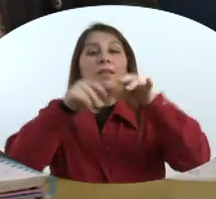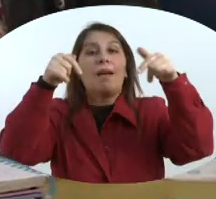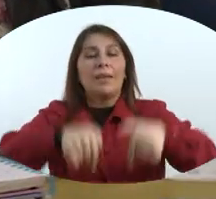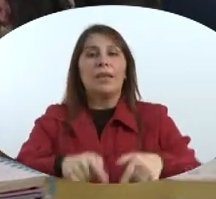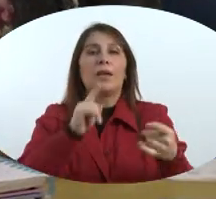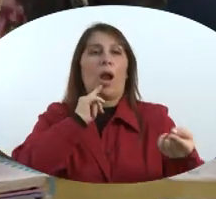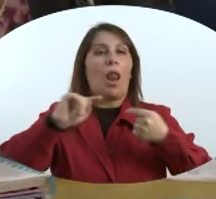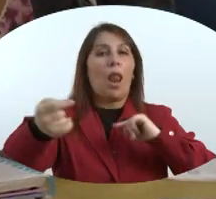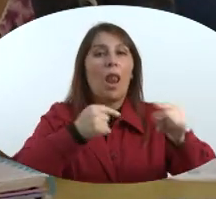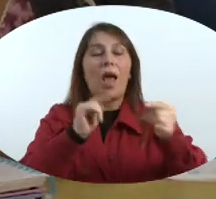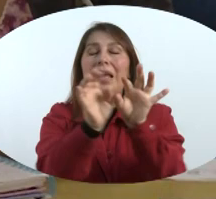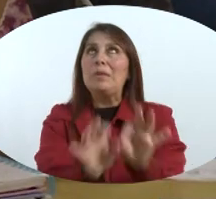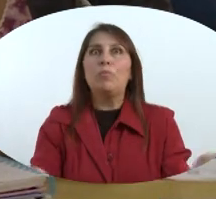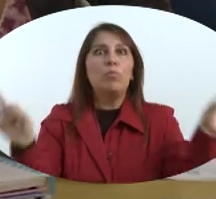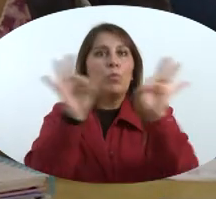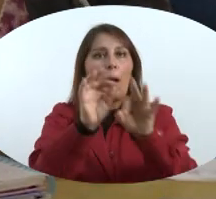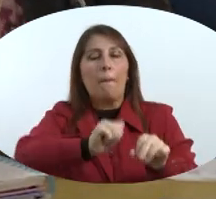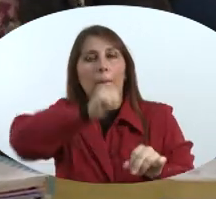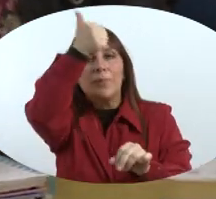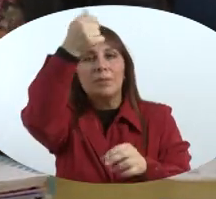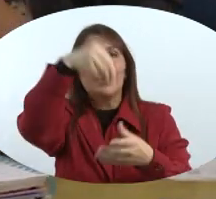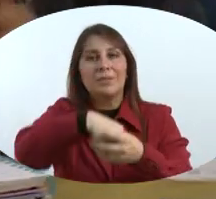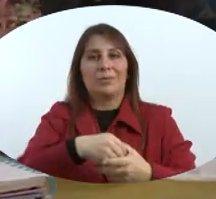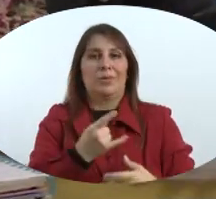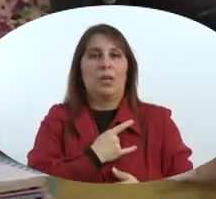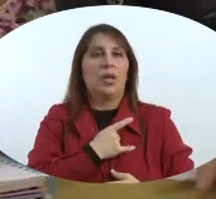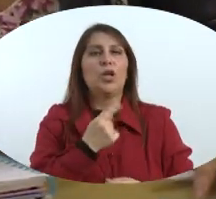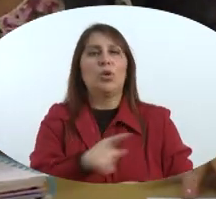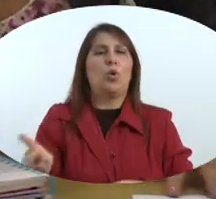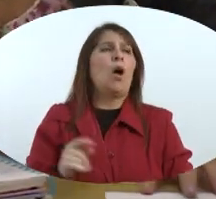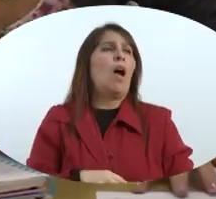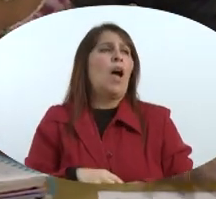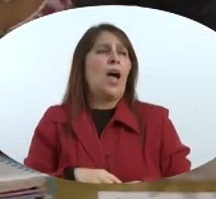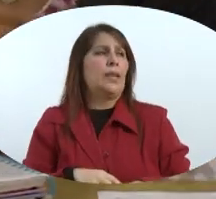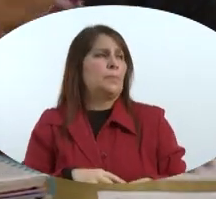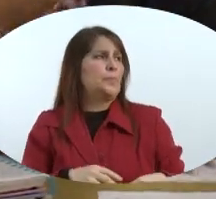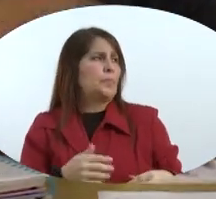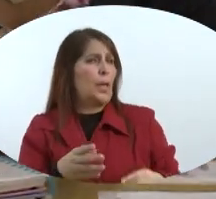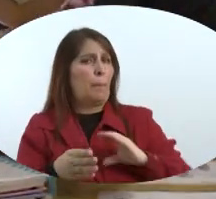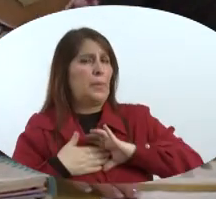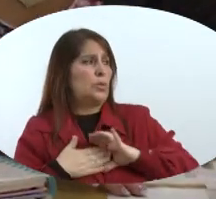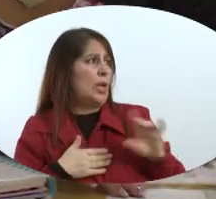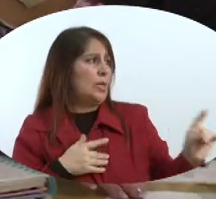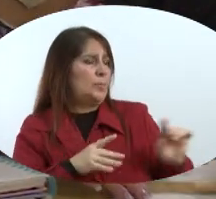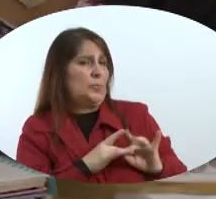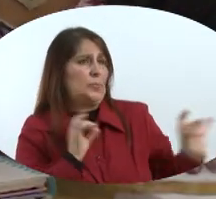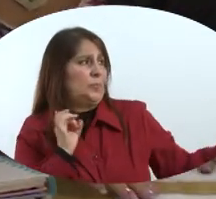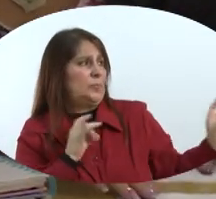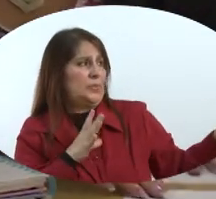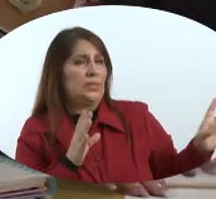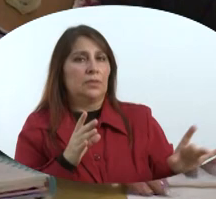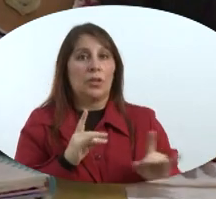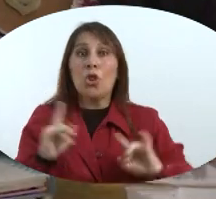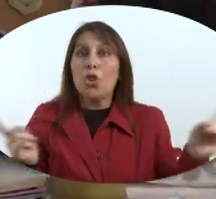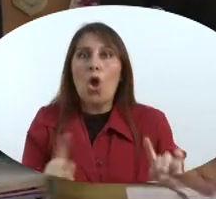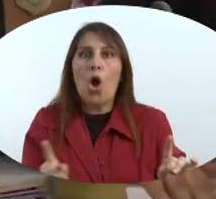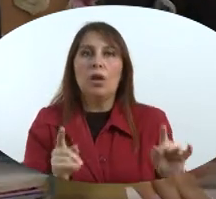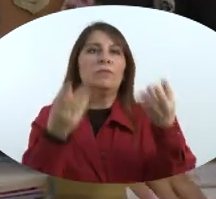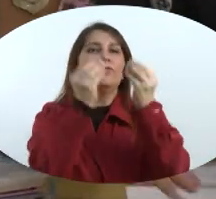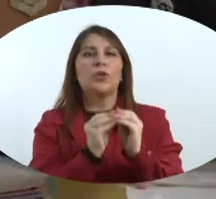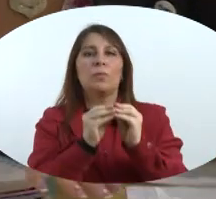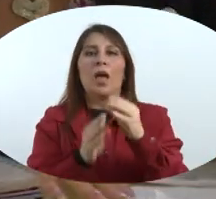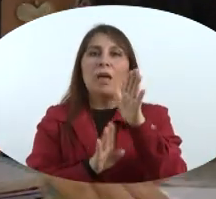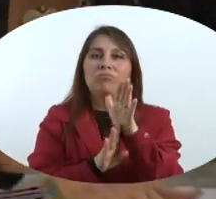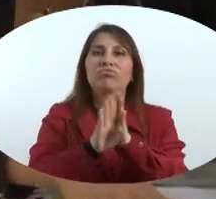salir adelante con las discusiones más sentidas de la universidad y no darnos anquilosados en rencillas personales acá lo importante es avanzar y la